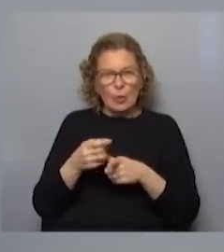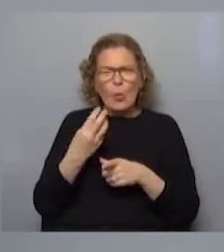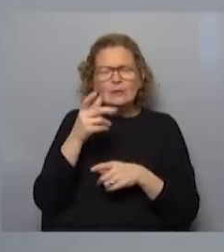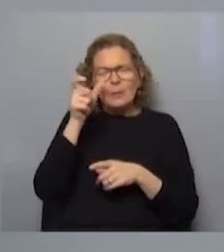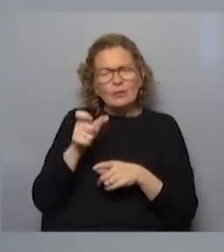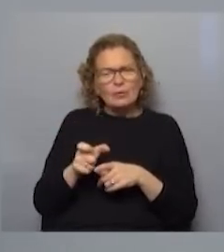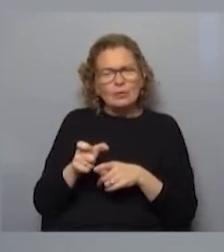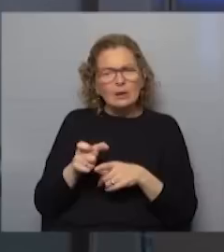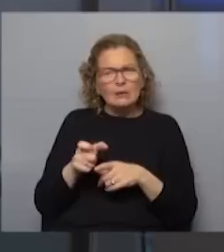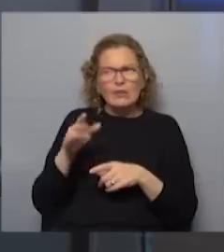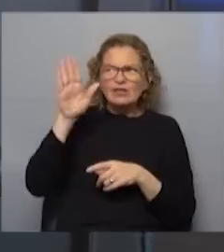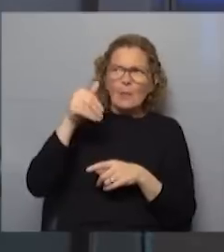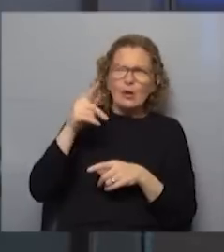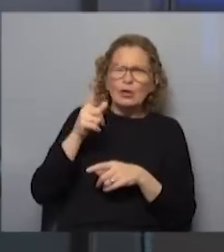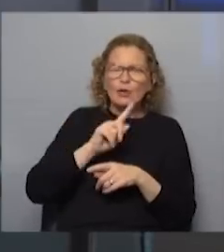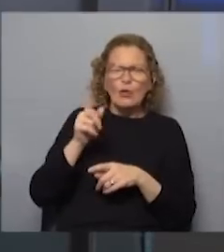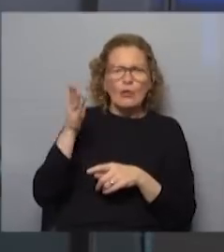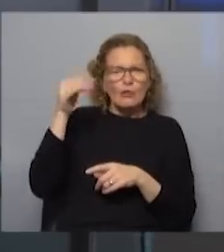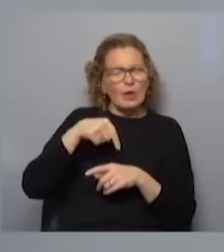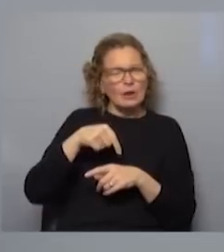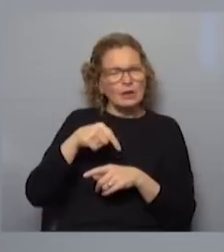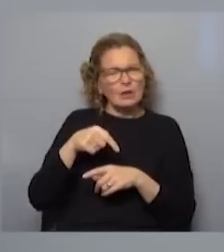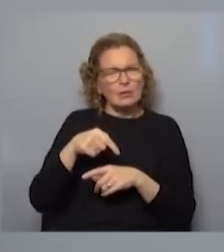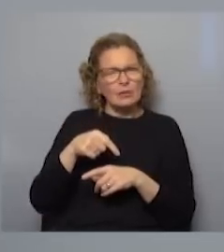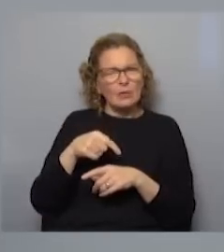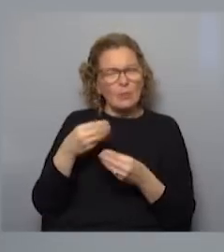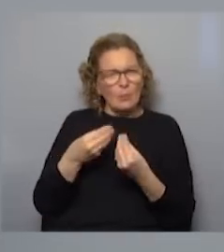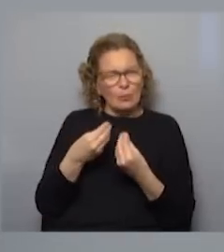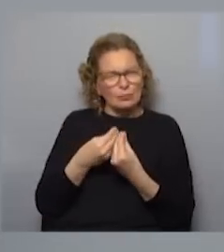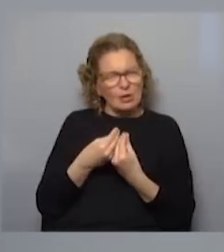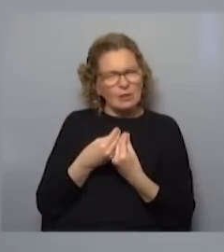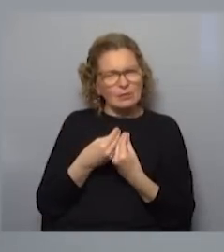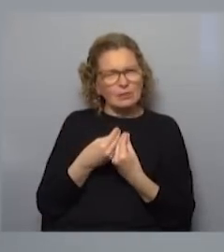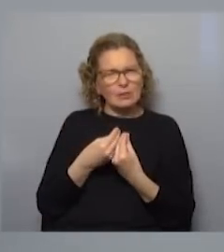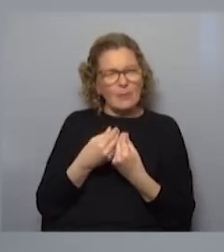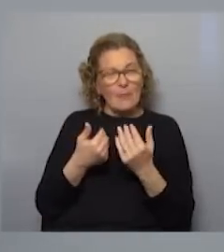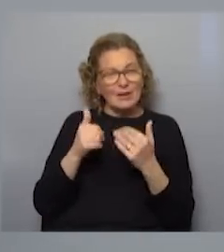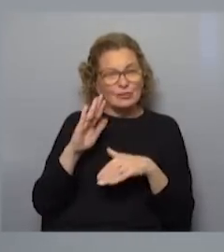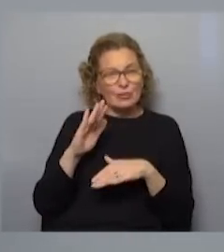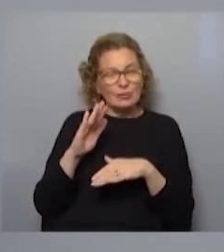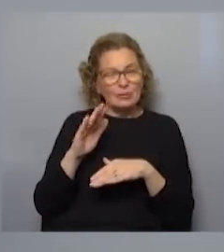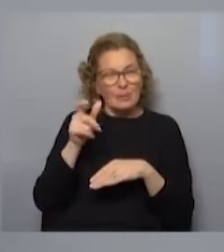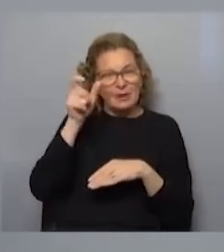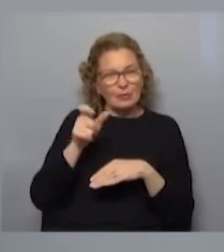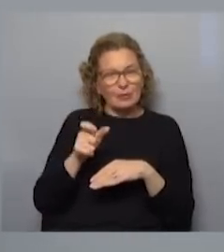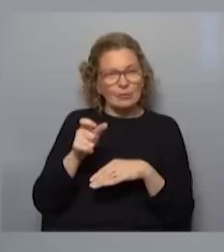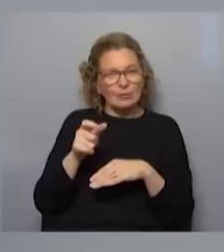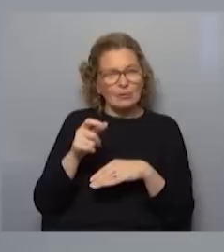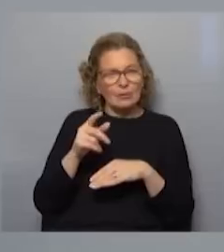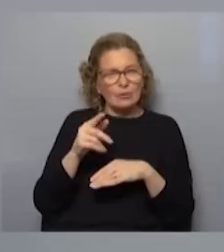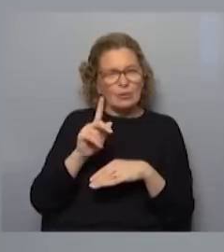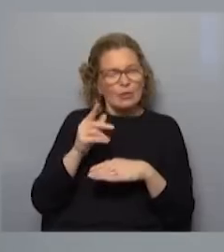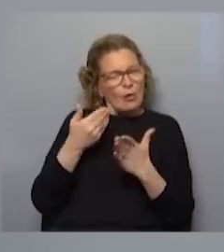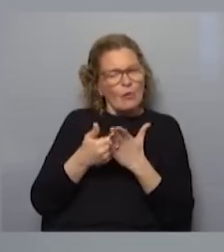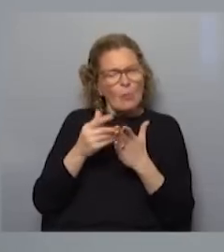personas perdón pero cuántas personas citaron que no fueron Bueno citamos una cantidad mayor de personas no fueron tantas